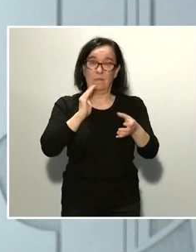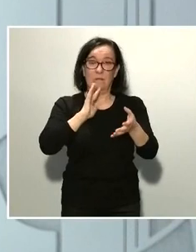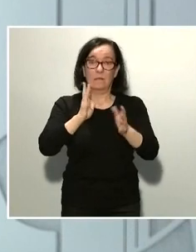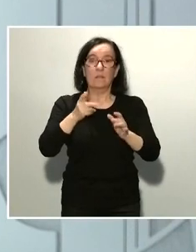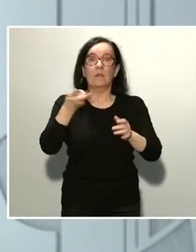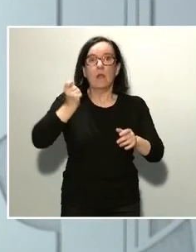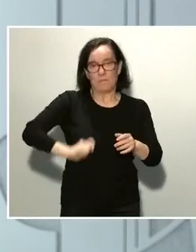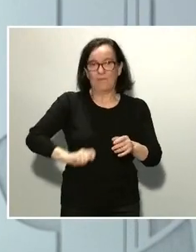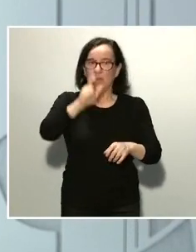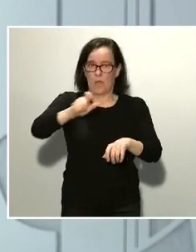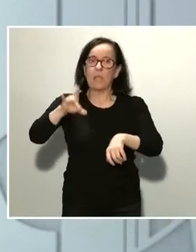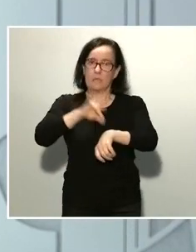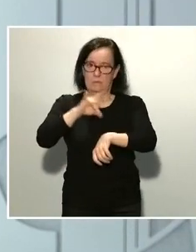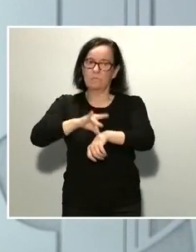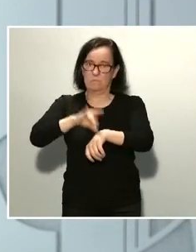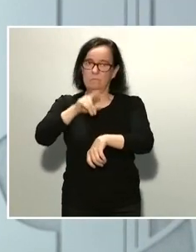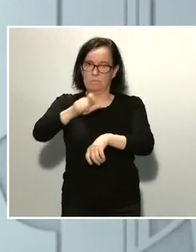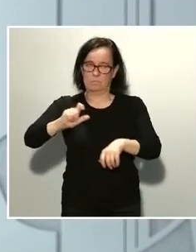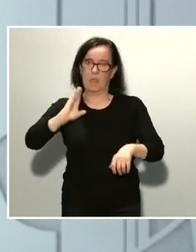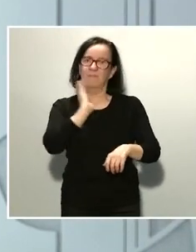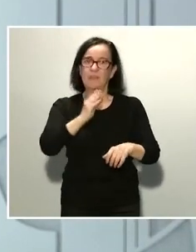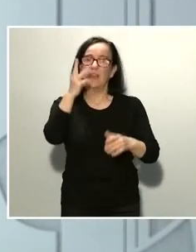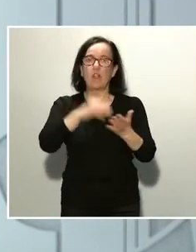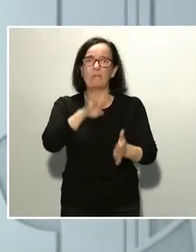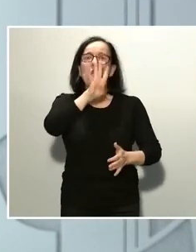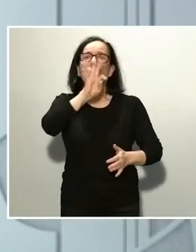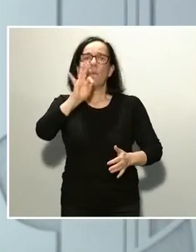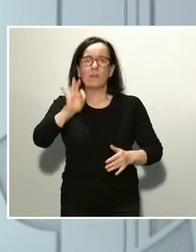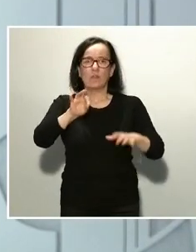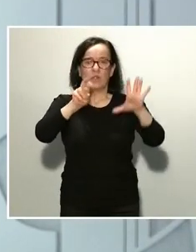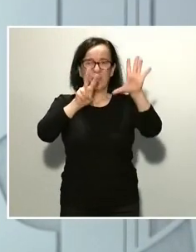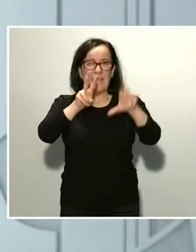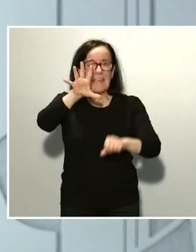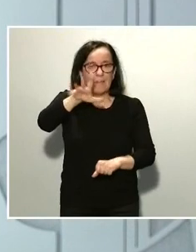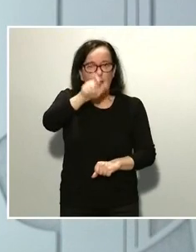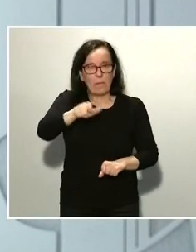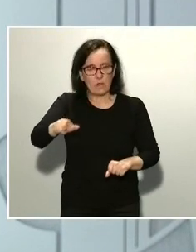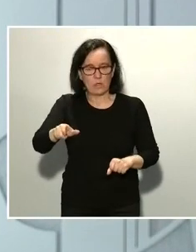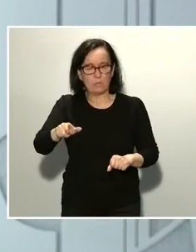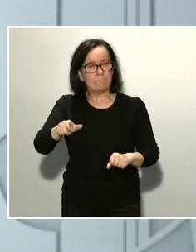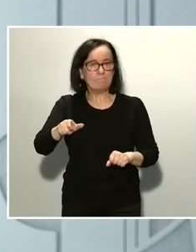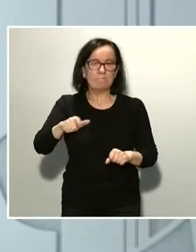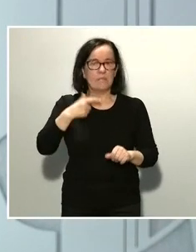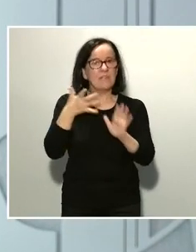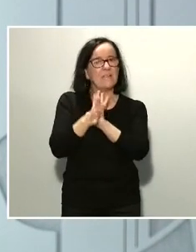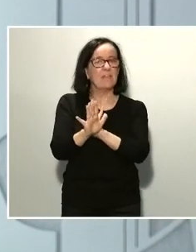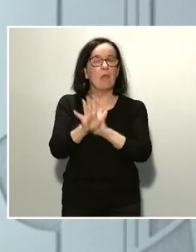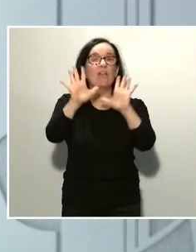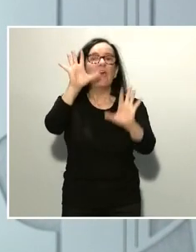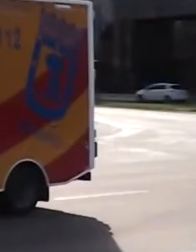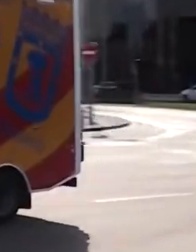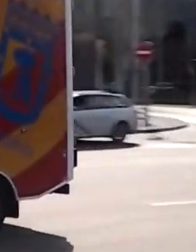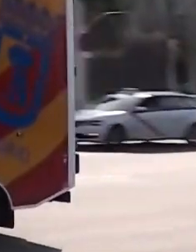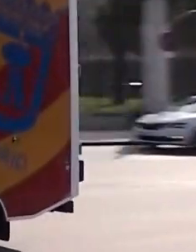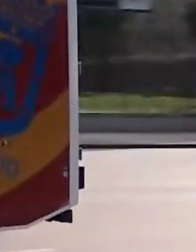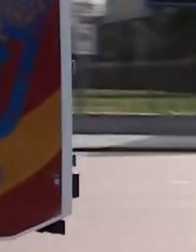sanitarios afectados que hasta ahora son tres mil 475 que representan más del 10 por ciento del total de los